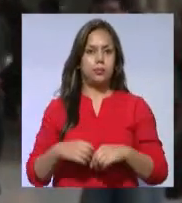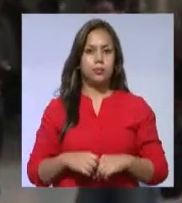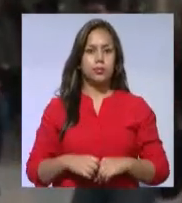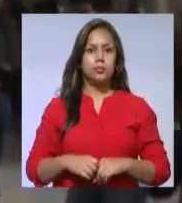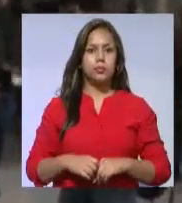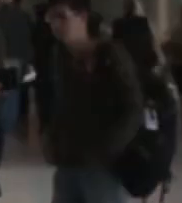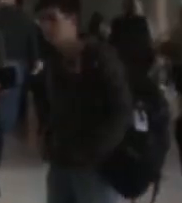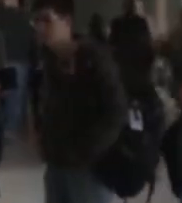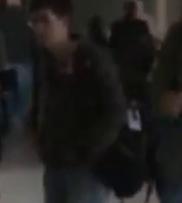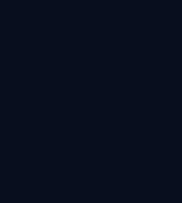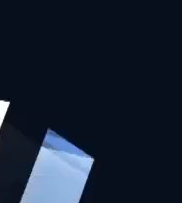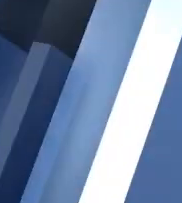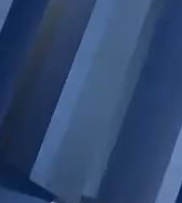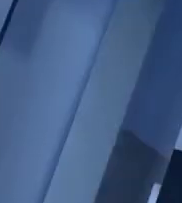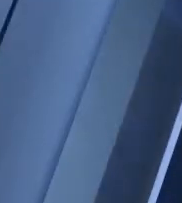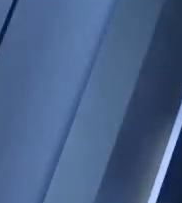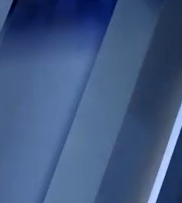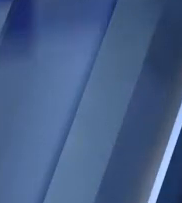noticias